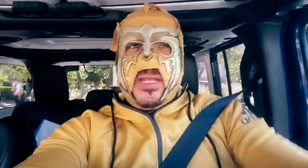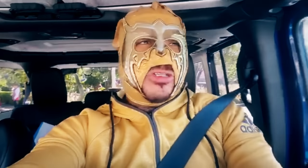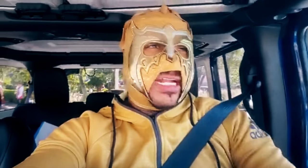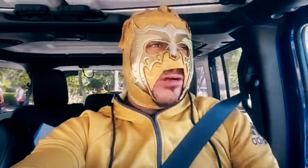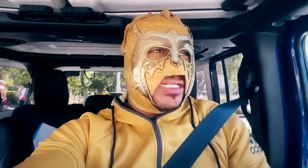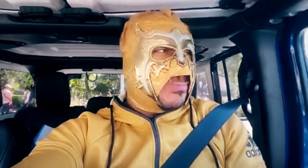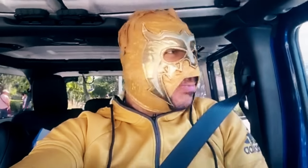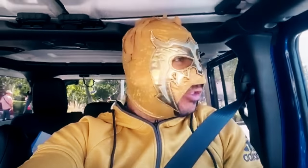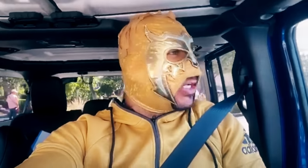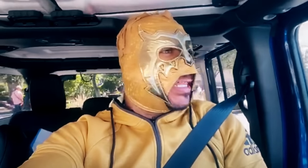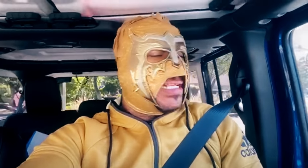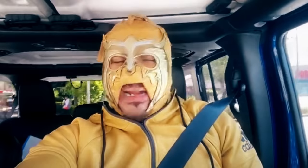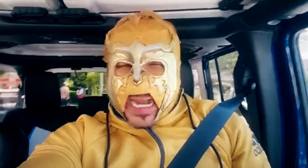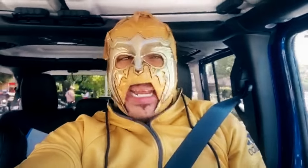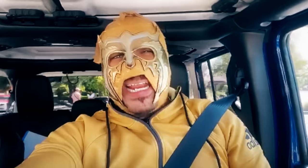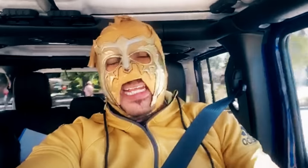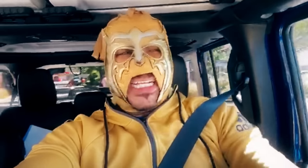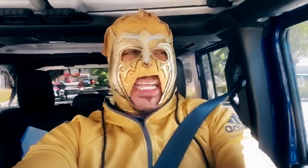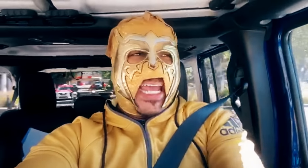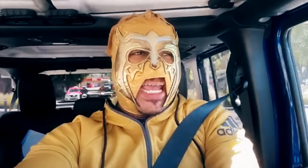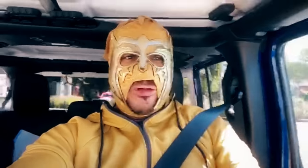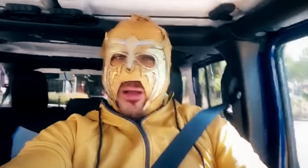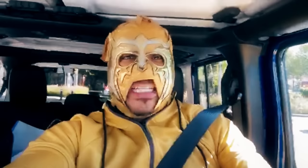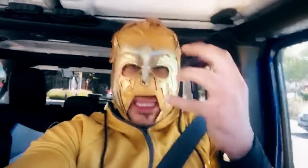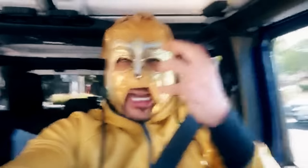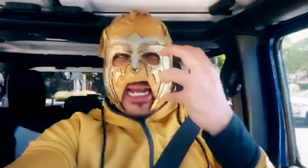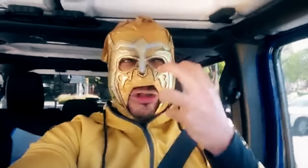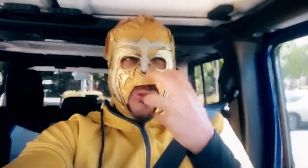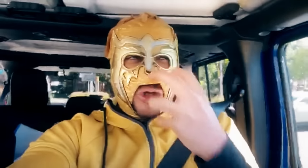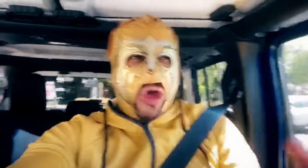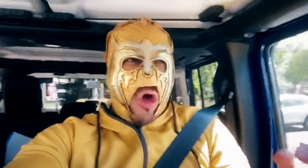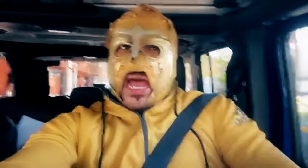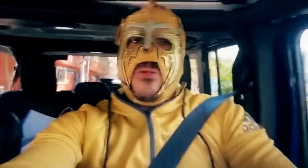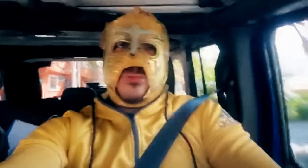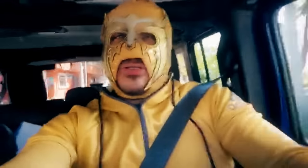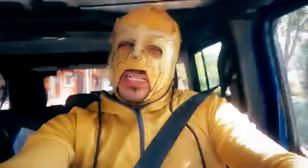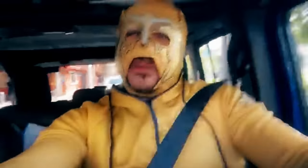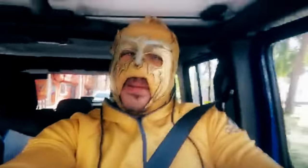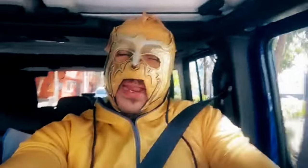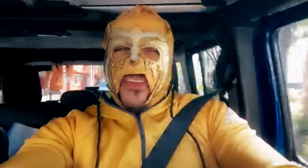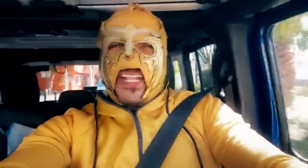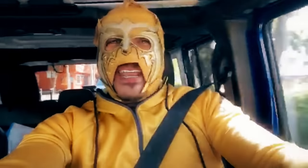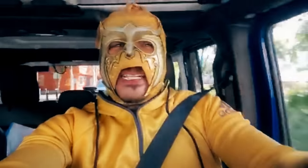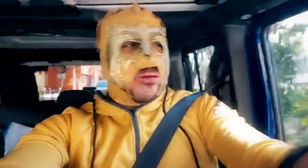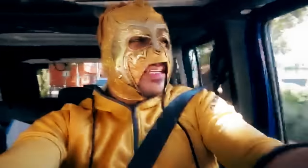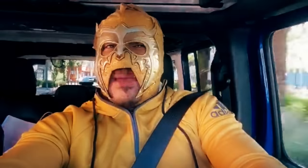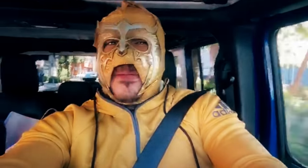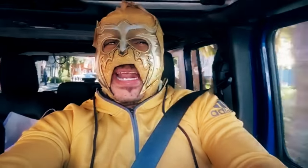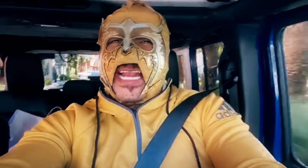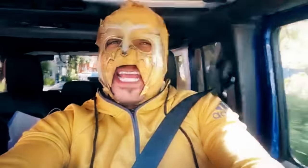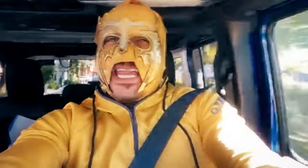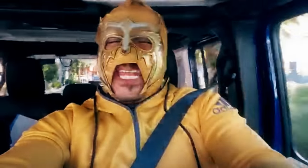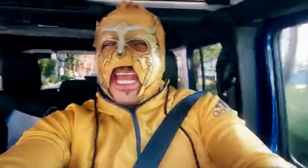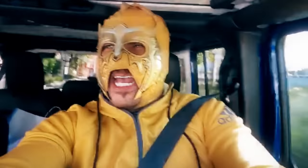viajen, güey, no salgan con ese tipo de chingaderas. ¡Tranquilícese! ¡Yo así de tranquilos como estoy yo! Hay muchas personas que se van a ver afectadas, cabrones, que